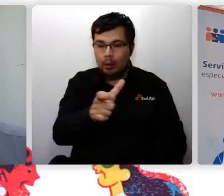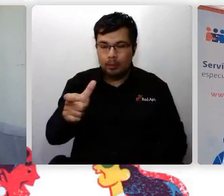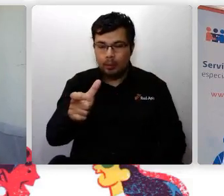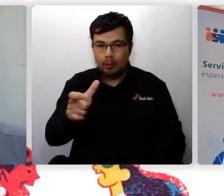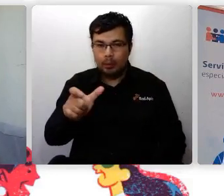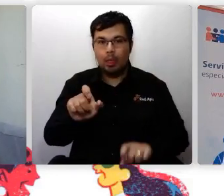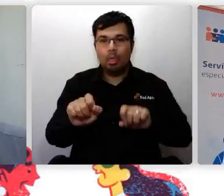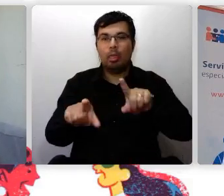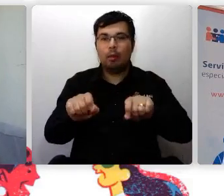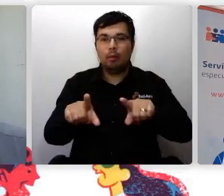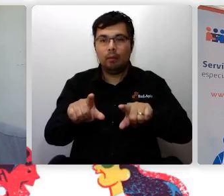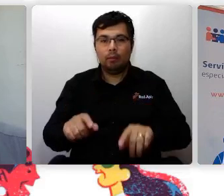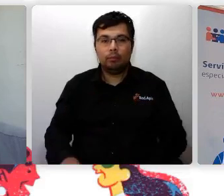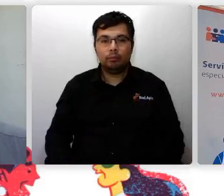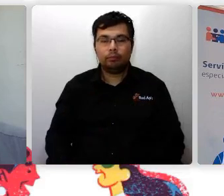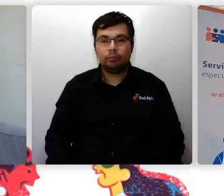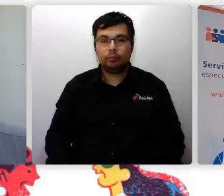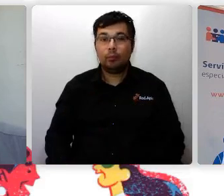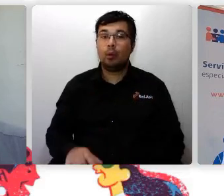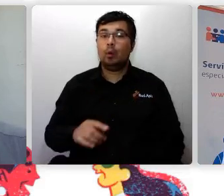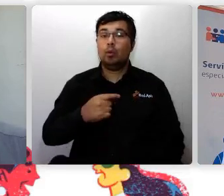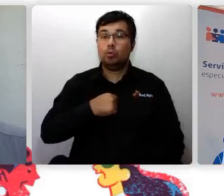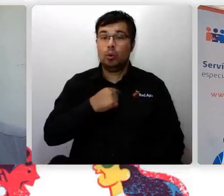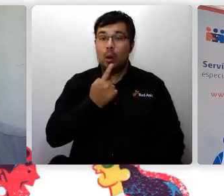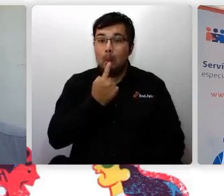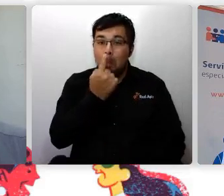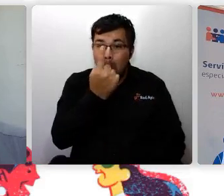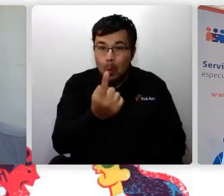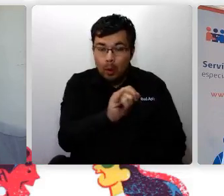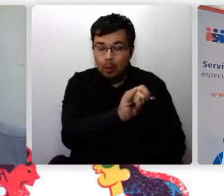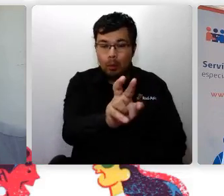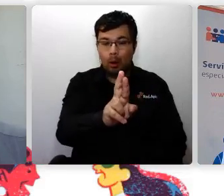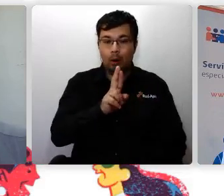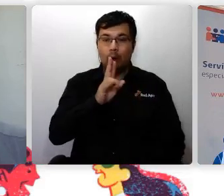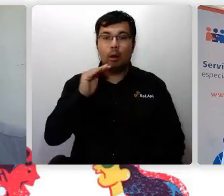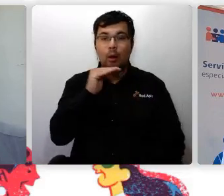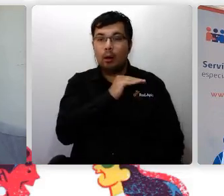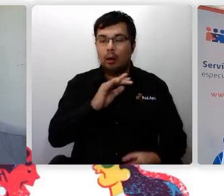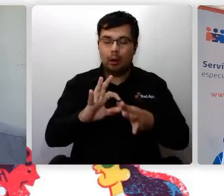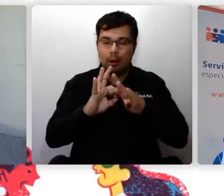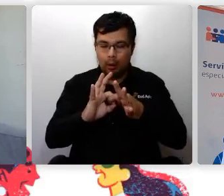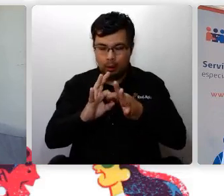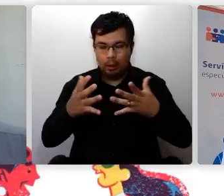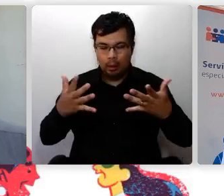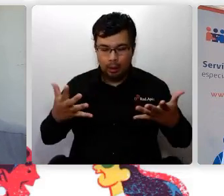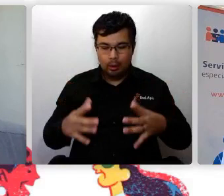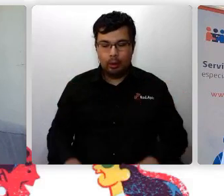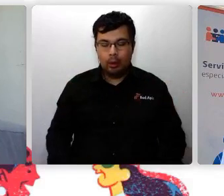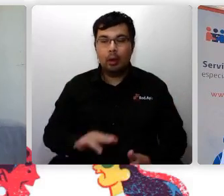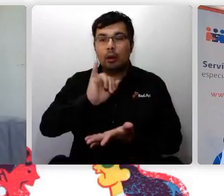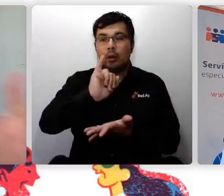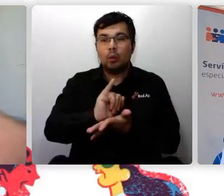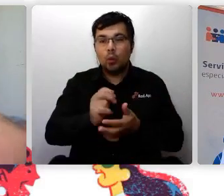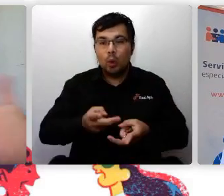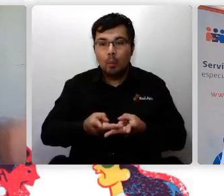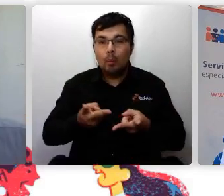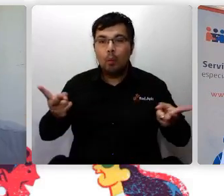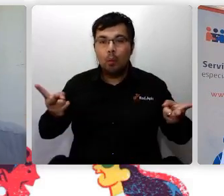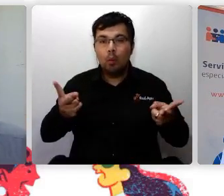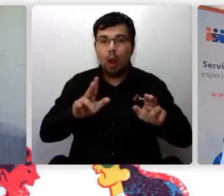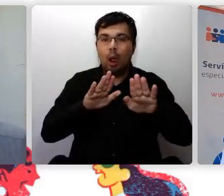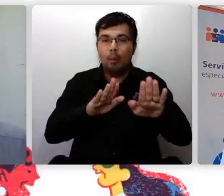Yo envié una consulta y me contestaron muy rápido. Se agradece este importante organismo público de apoyo a las MIPYMES. Tenemos a Patricia